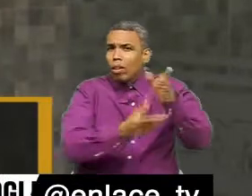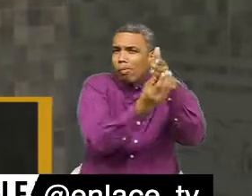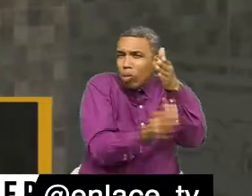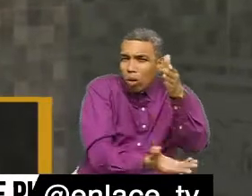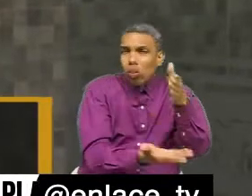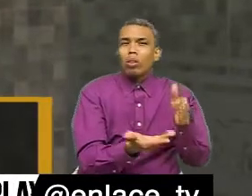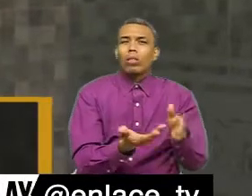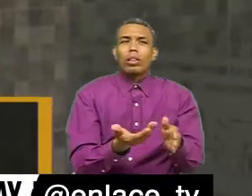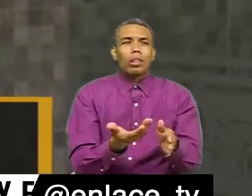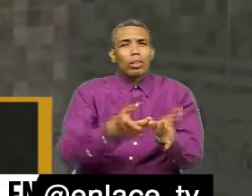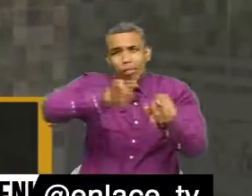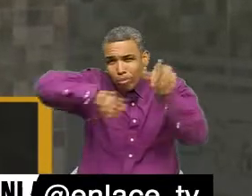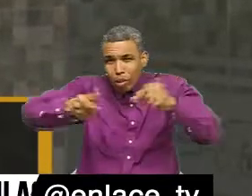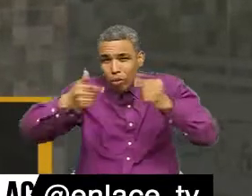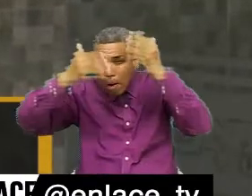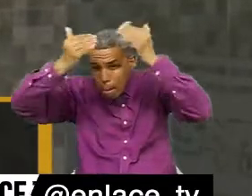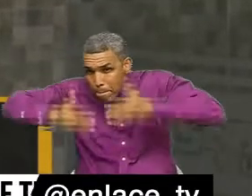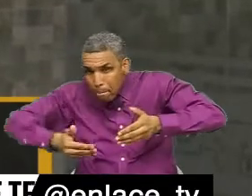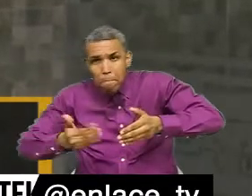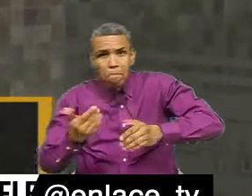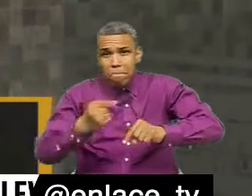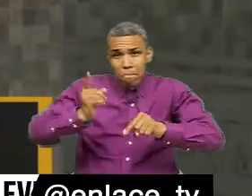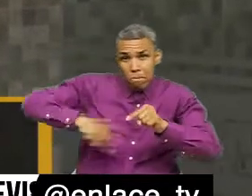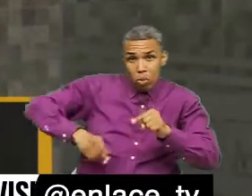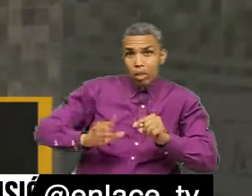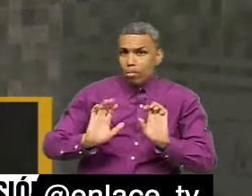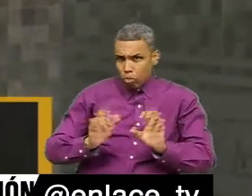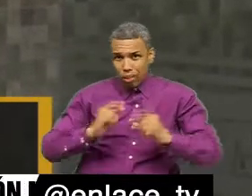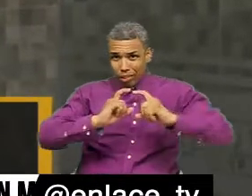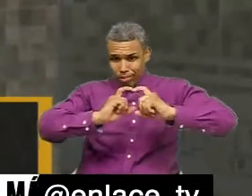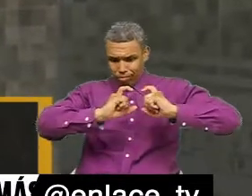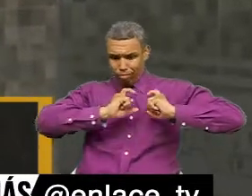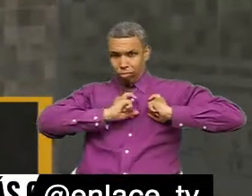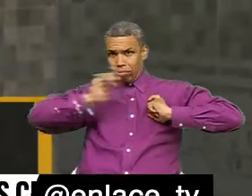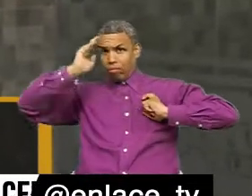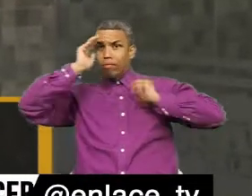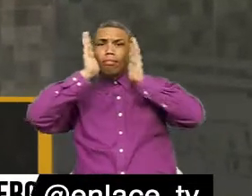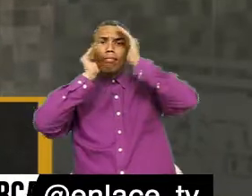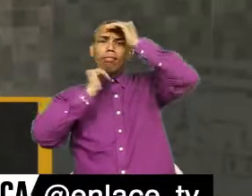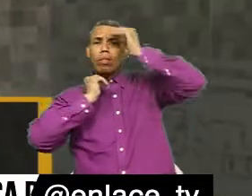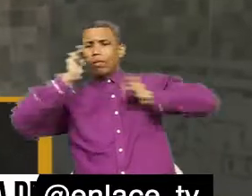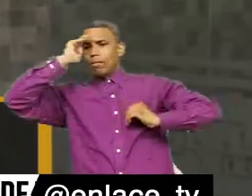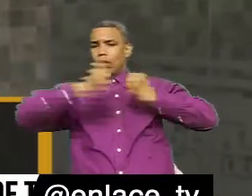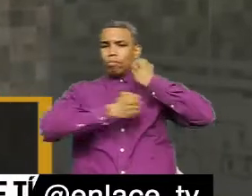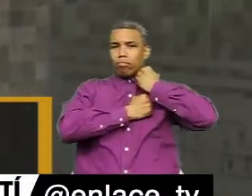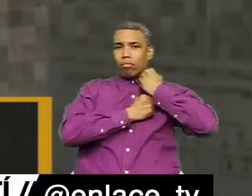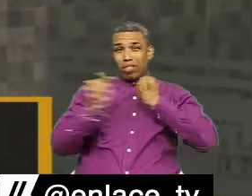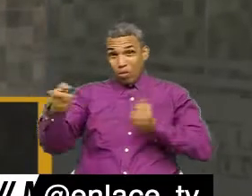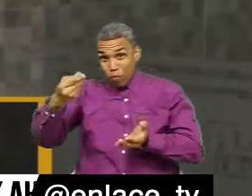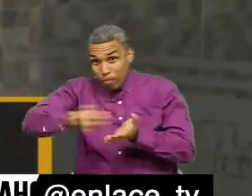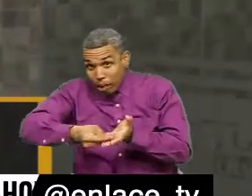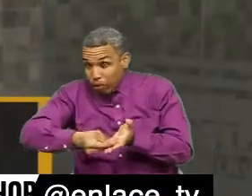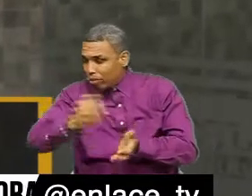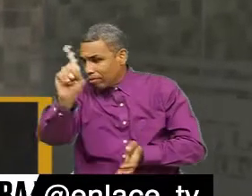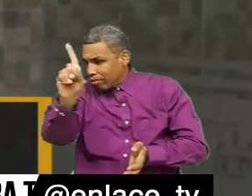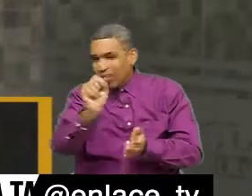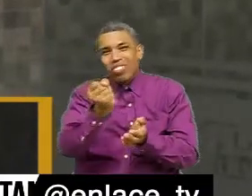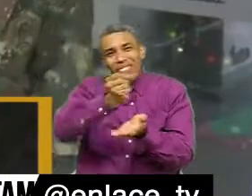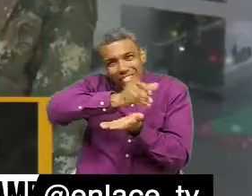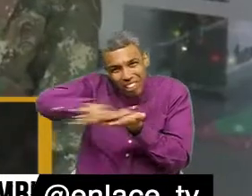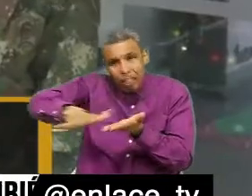de esta región del país, tanto aquí la Barranca Bermeja como sus pueblos y